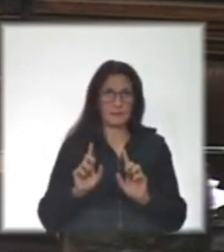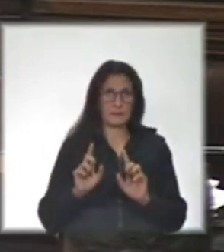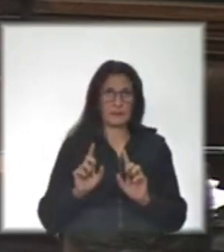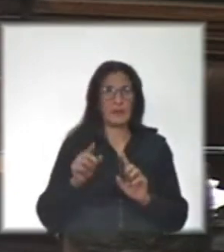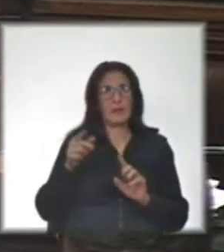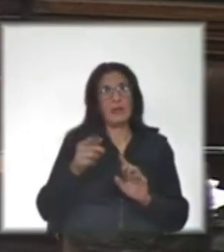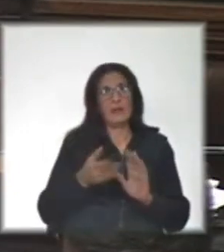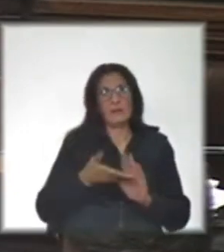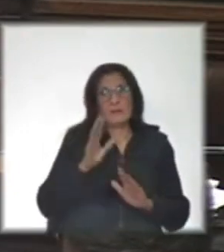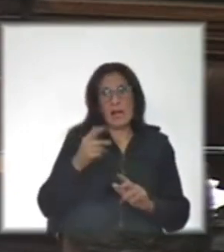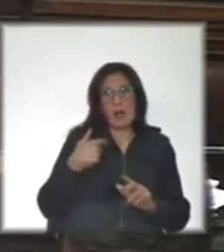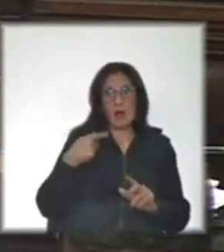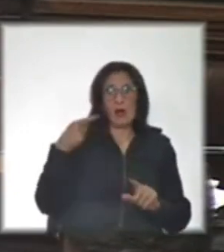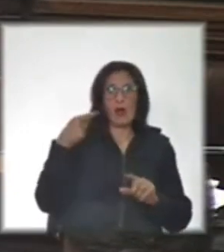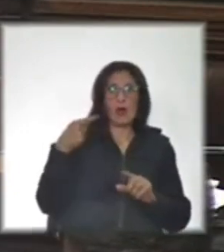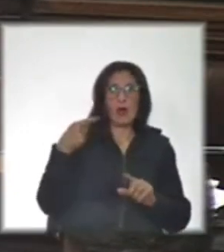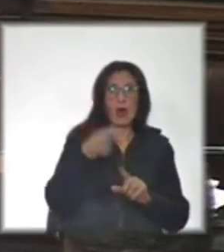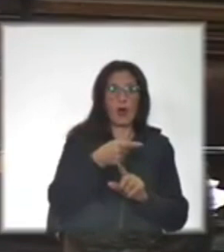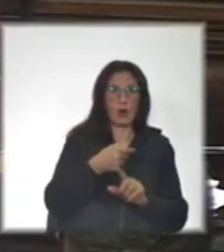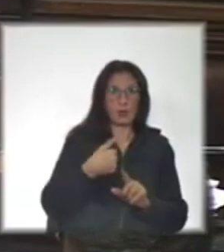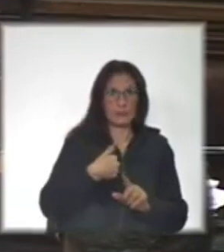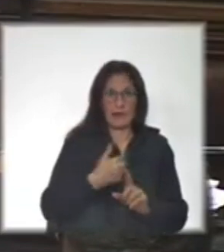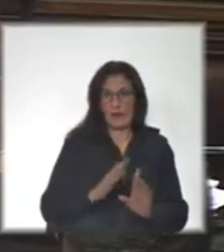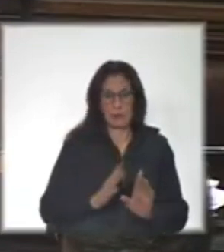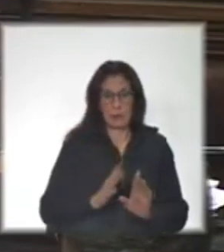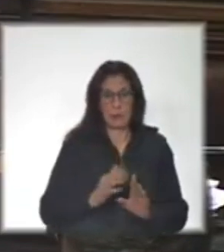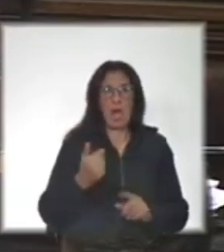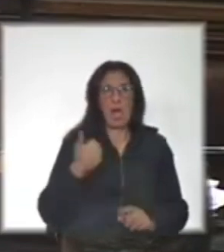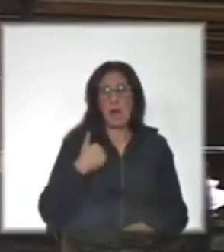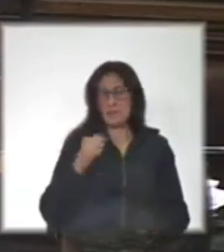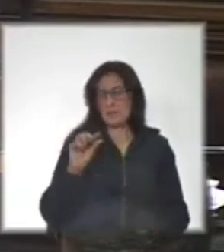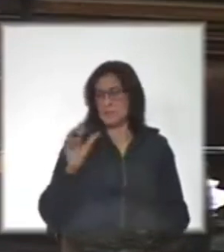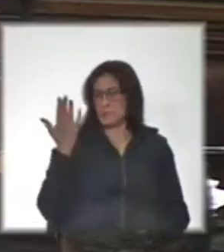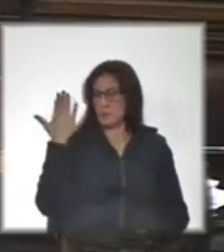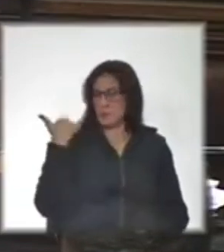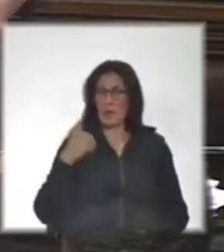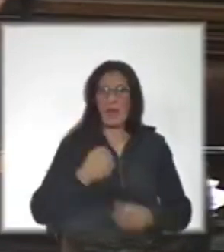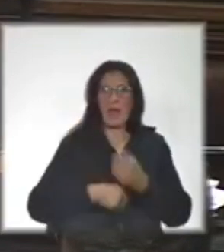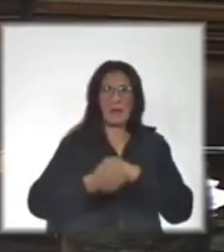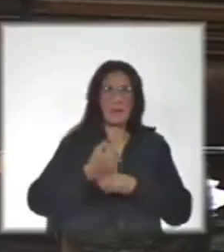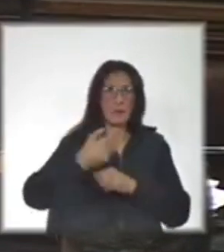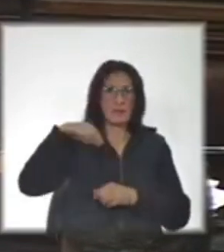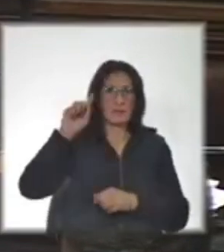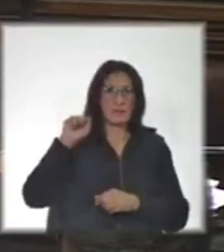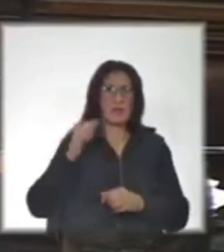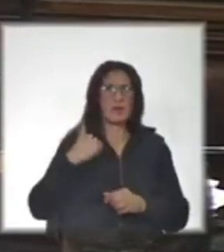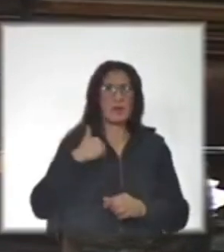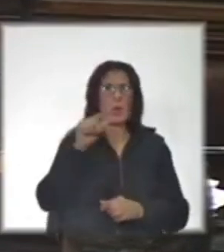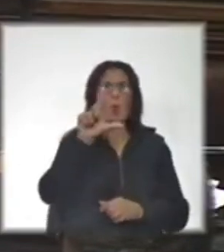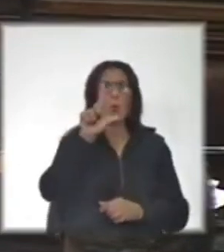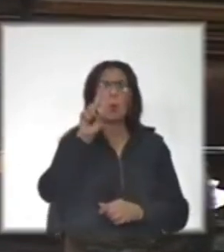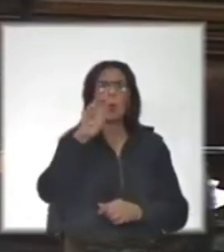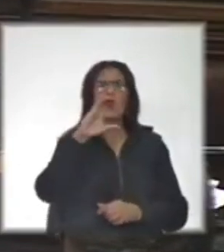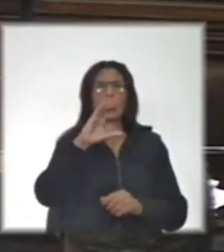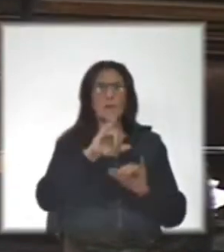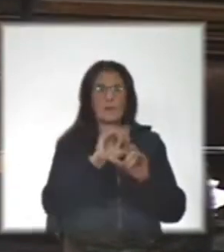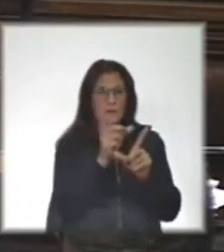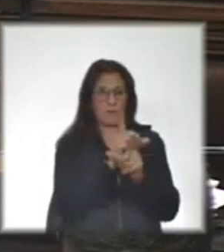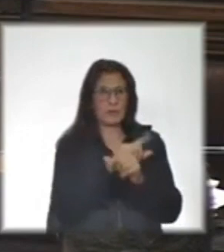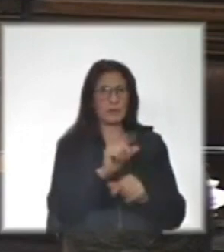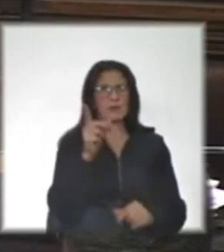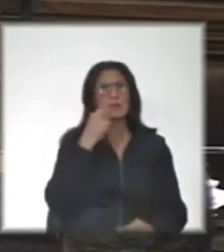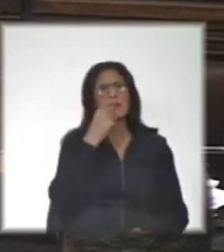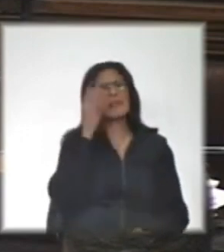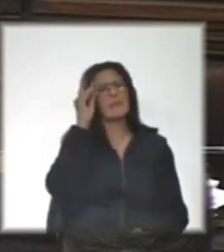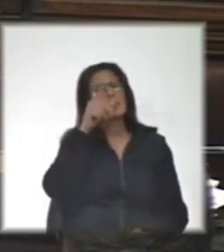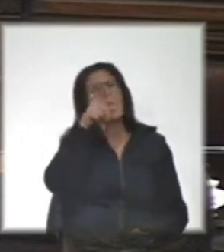va contra nosotros. A mí hace un tiempo atrás, señor presidente, el año pasado salí de la LUC, creo, y un periodista me dijo: diputado, ¿usted